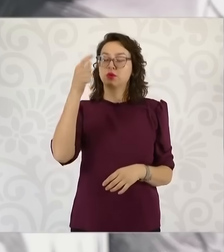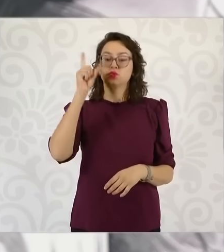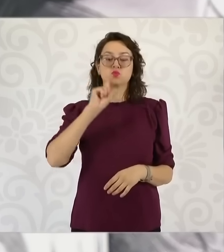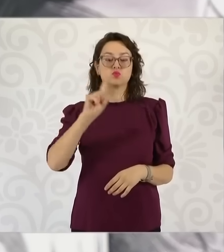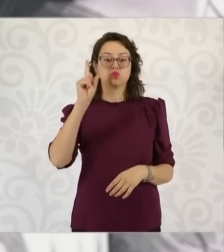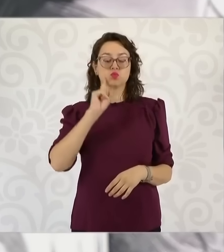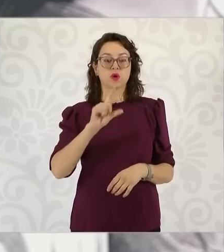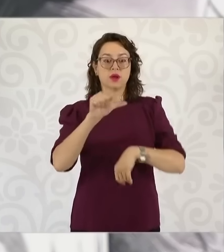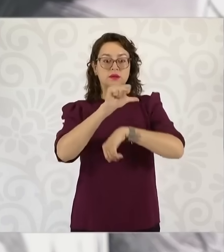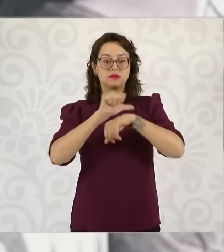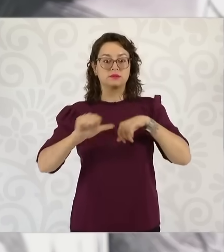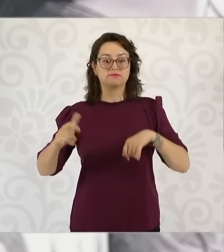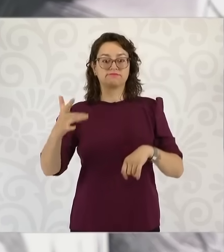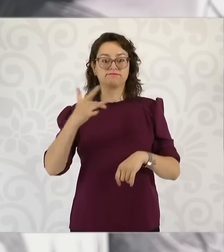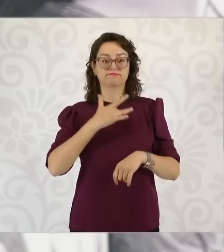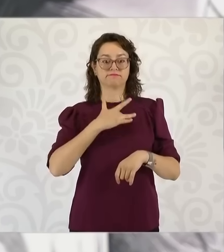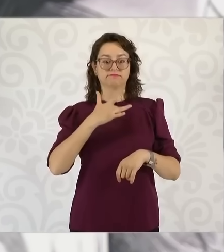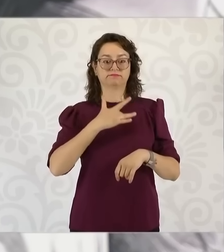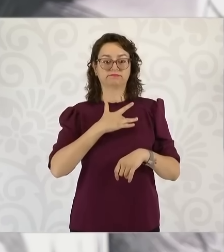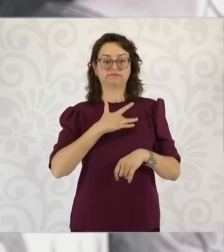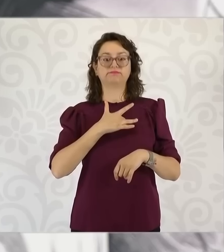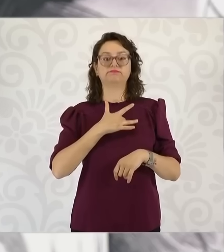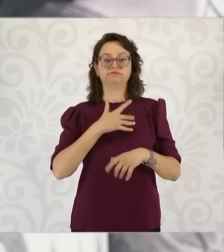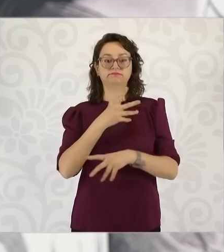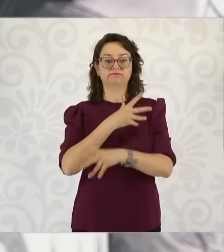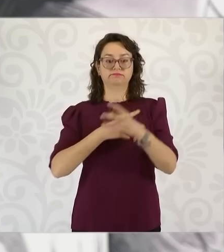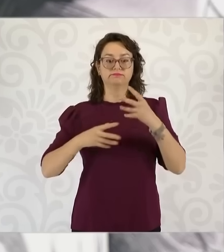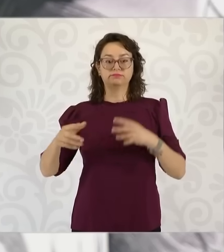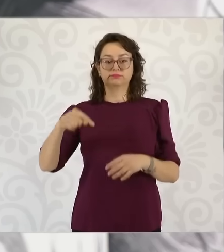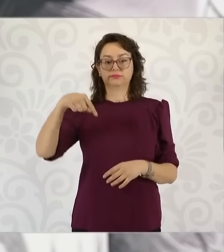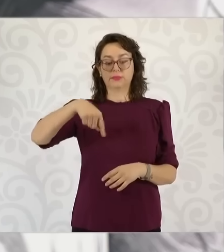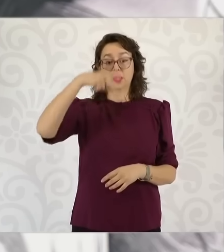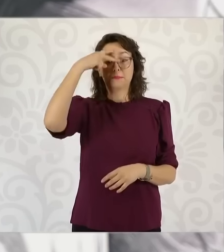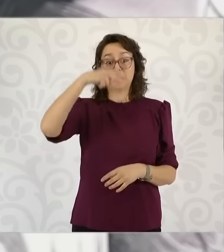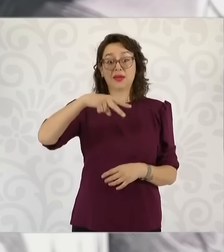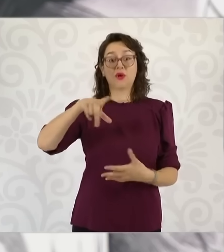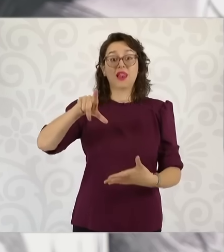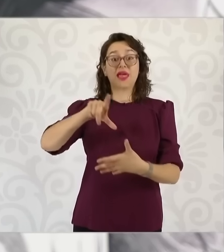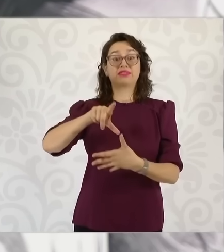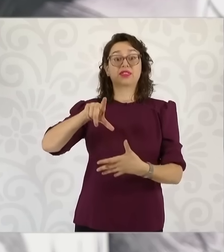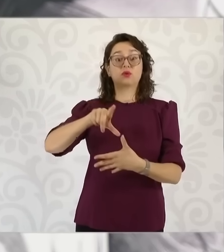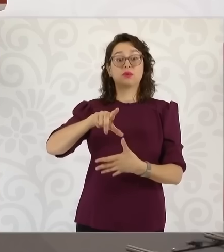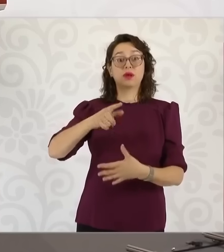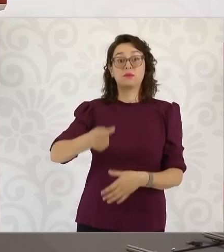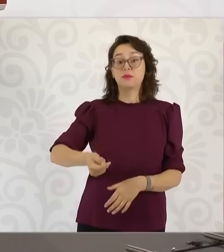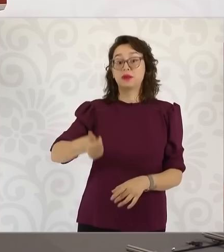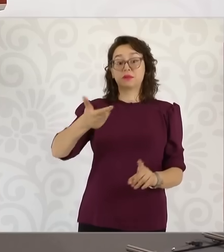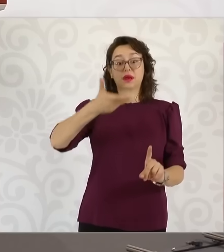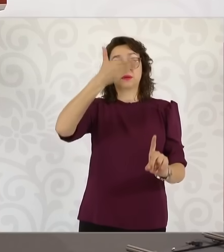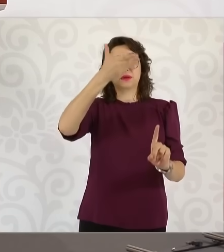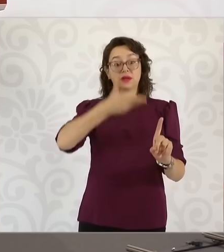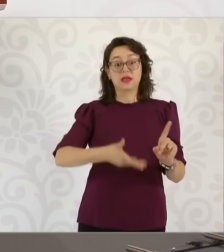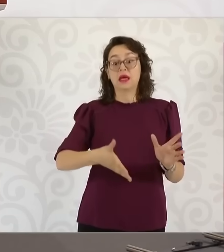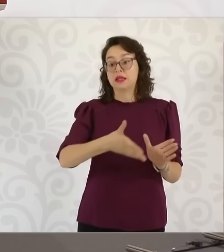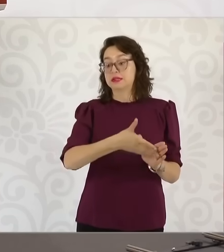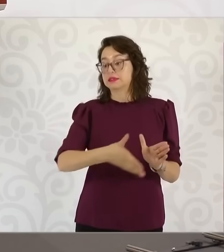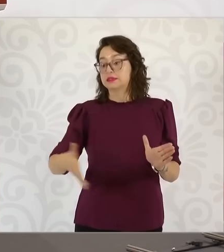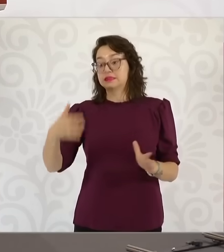en realizar un trasplante de corazón en México y América Latina. Además es tiempo de